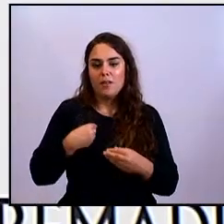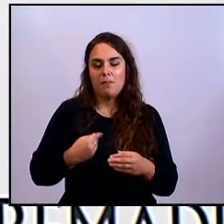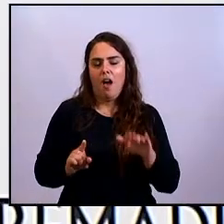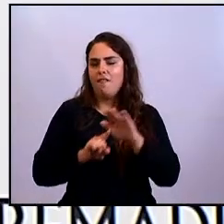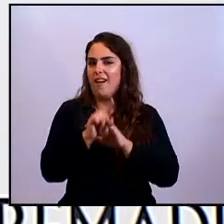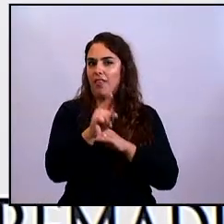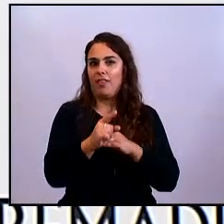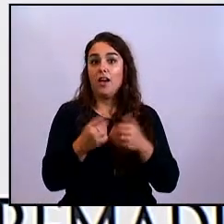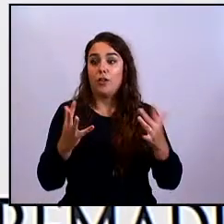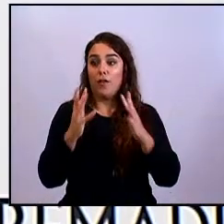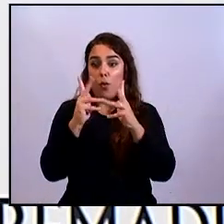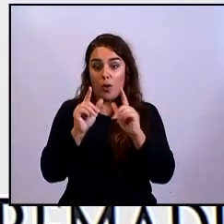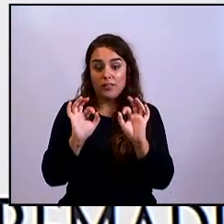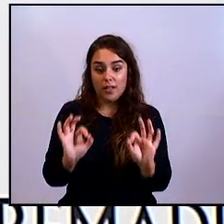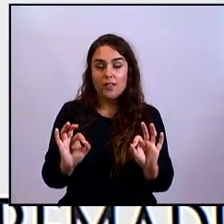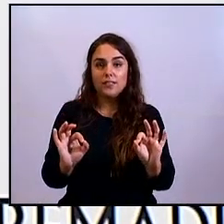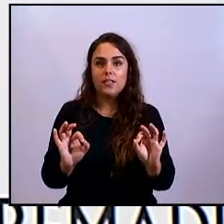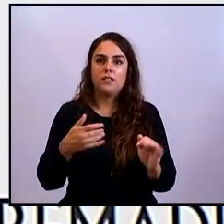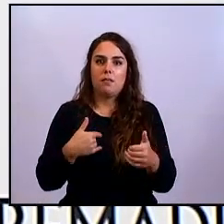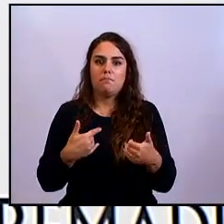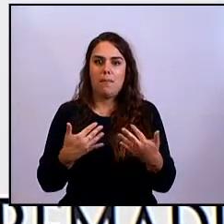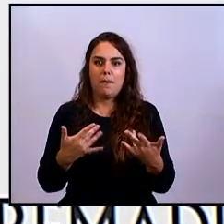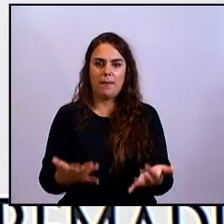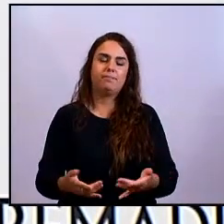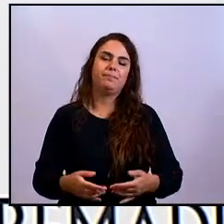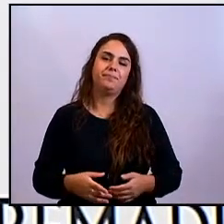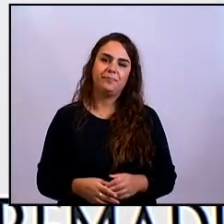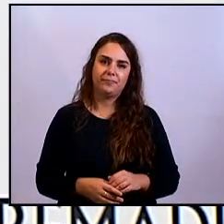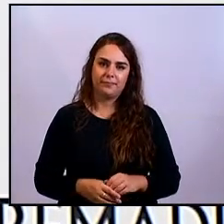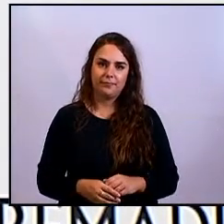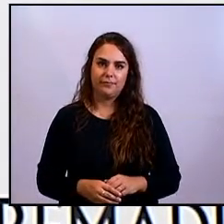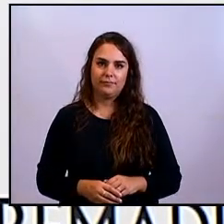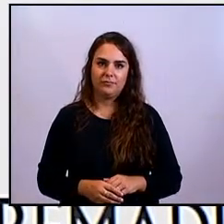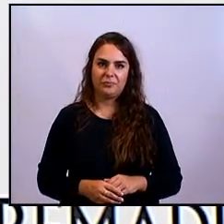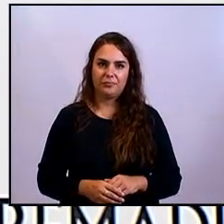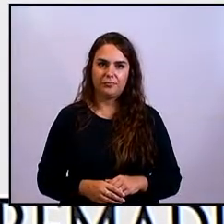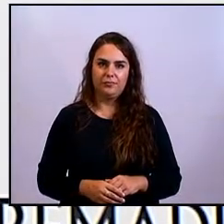que las cuentas y el reloj empiece a andar.